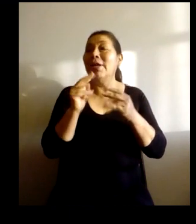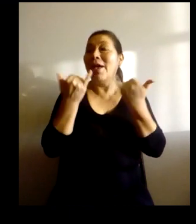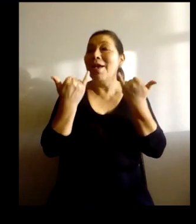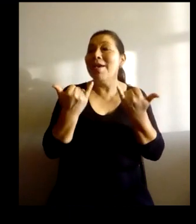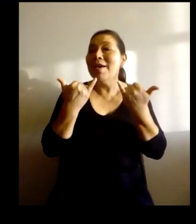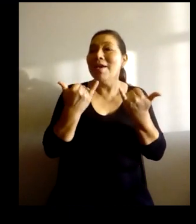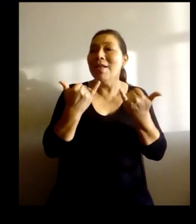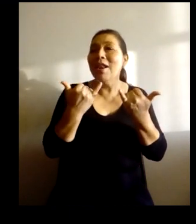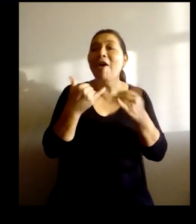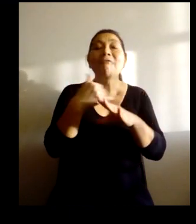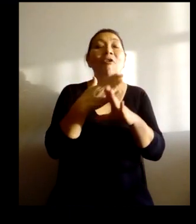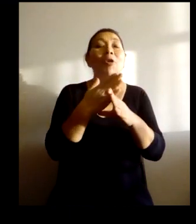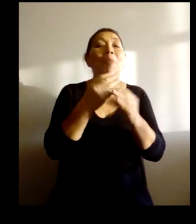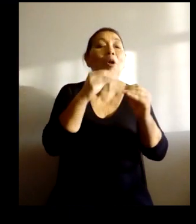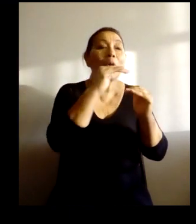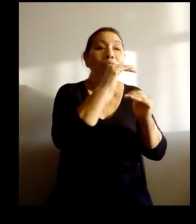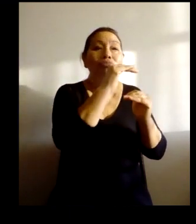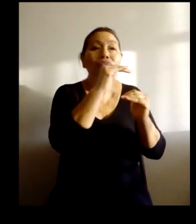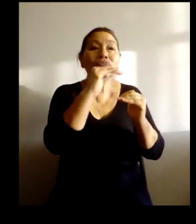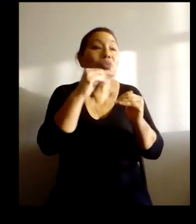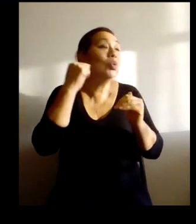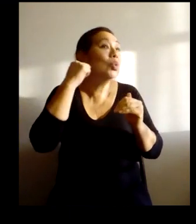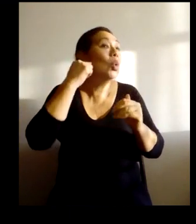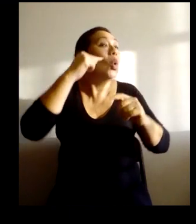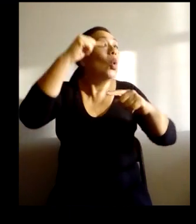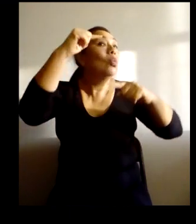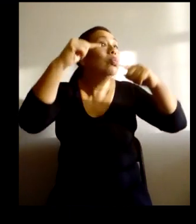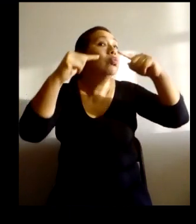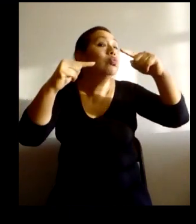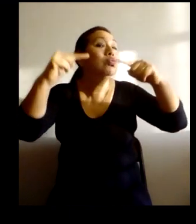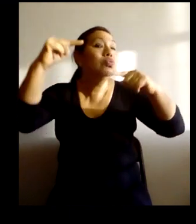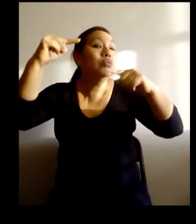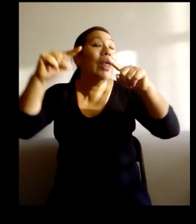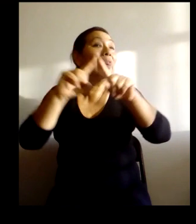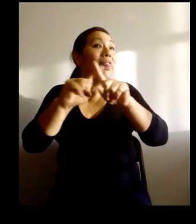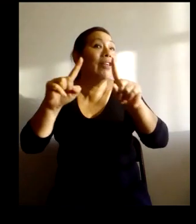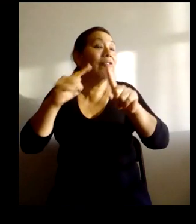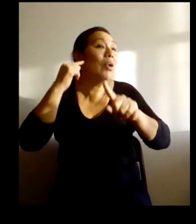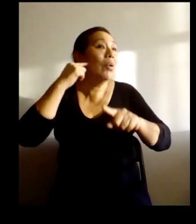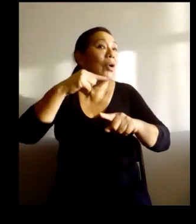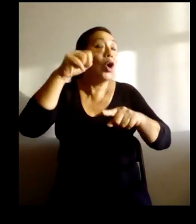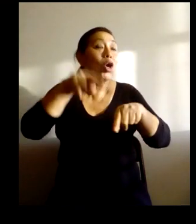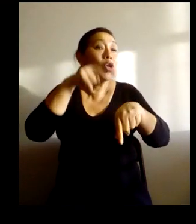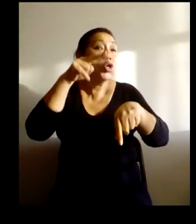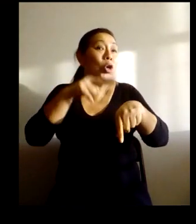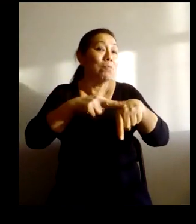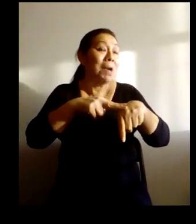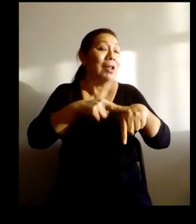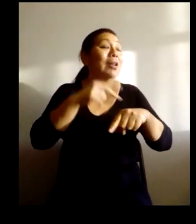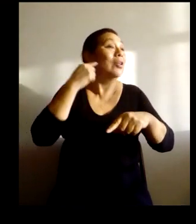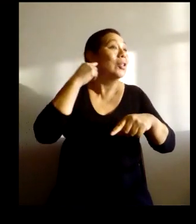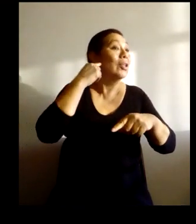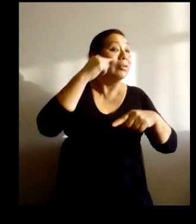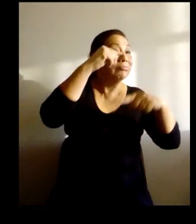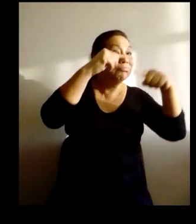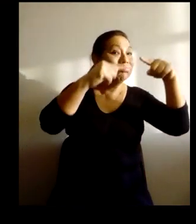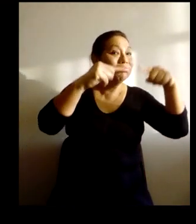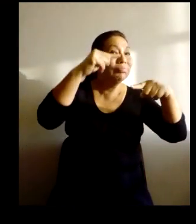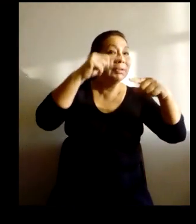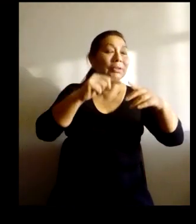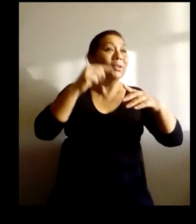arriba. Esta es la forma como se establece una audiometría y cómo se establece la diferencia entre una audiometría normal y una audiometría